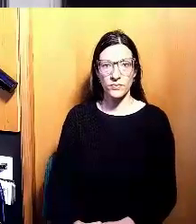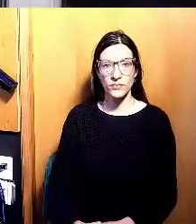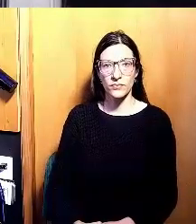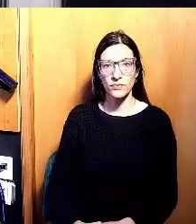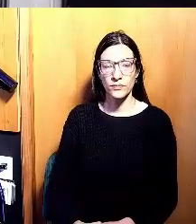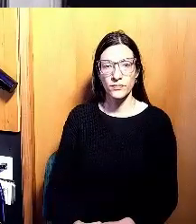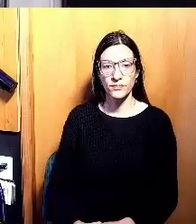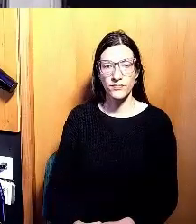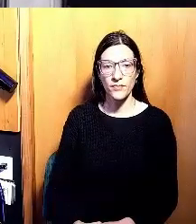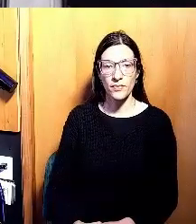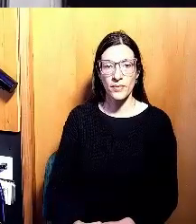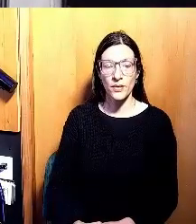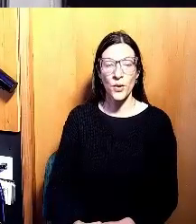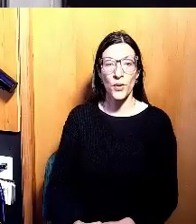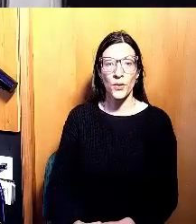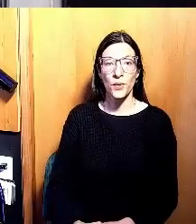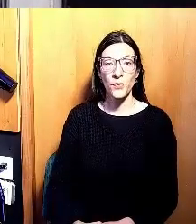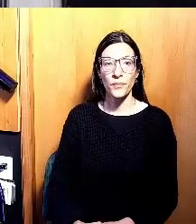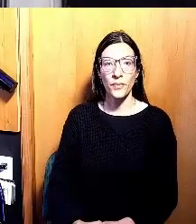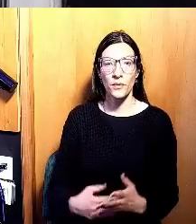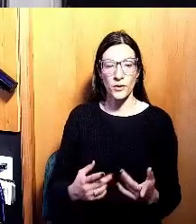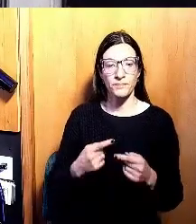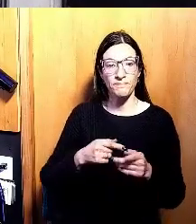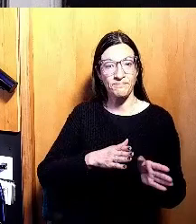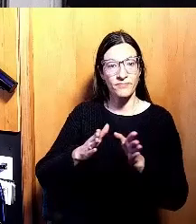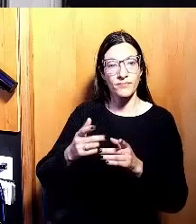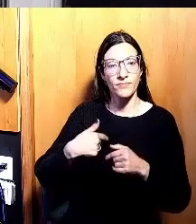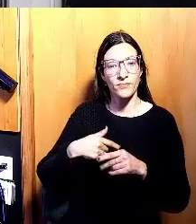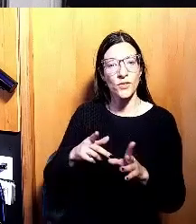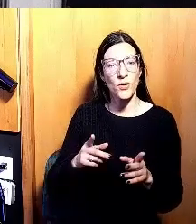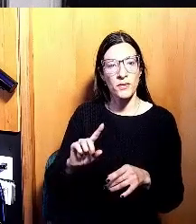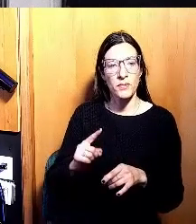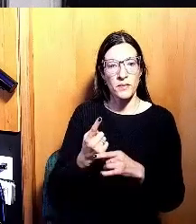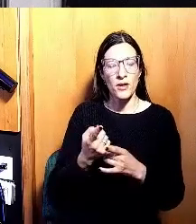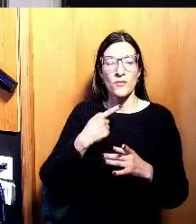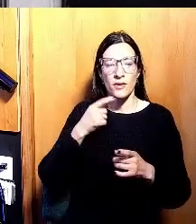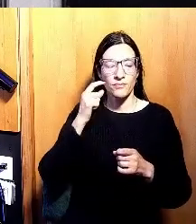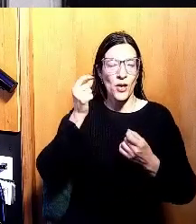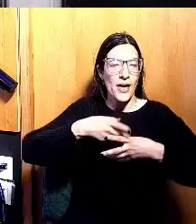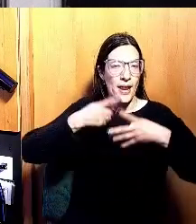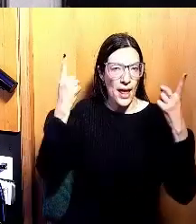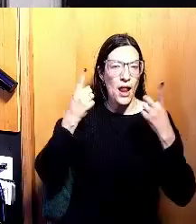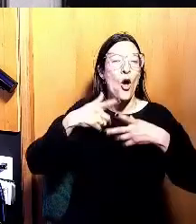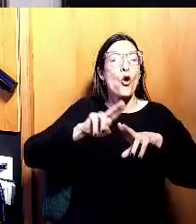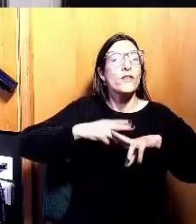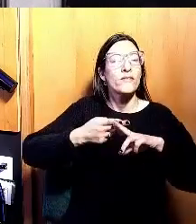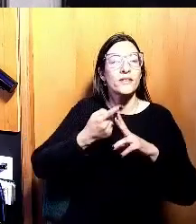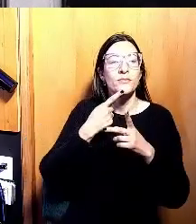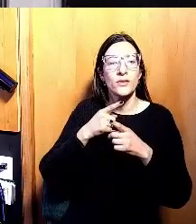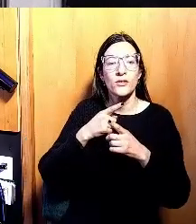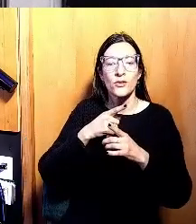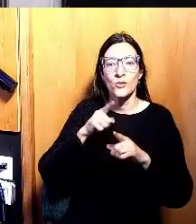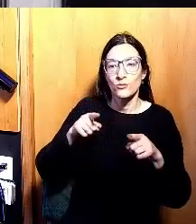Ahí está. Bueno, yo voy a hacer primero un paneo medio general hasta al final terminar con esto que